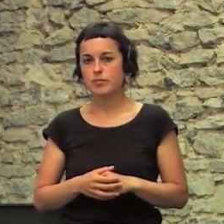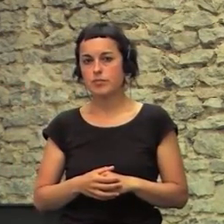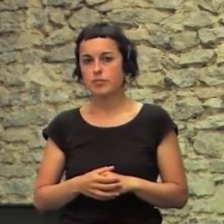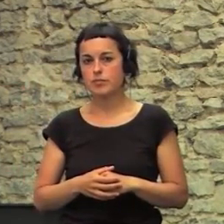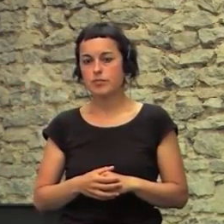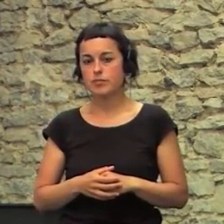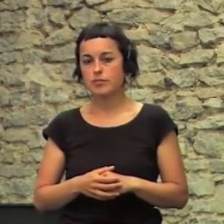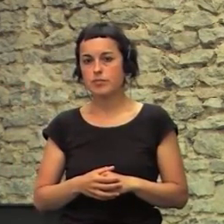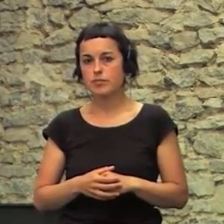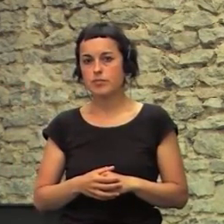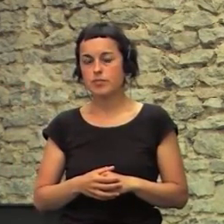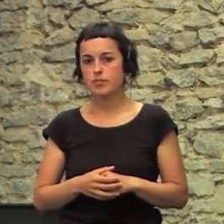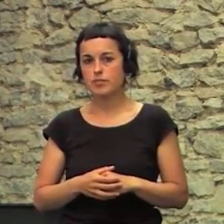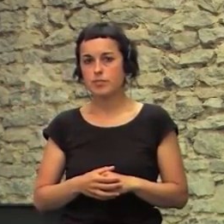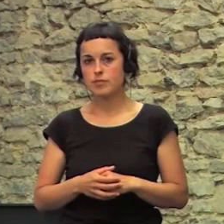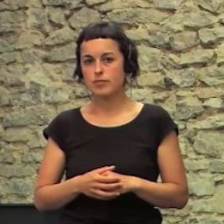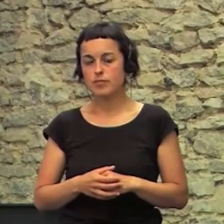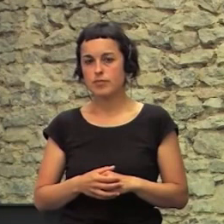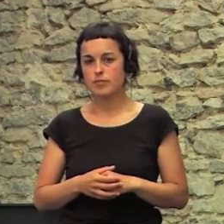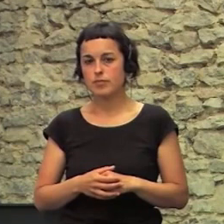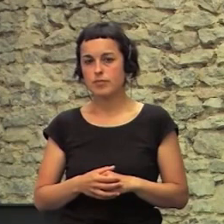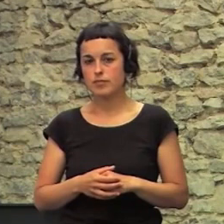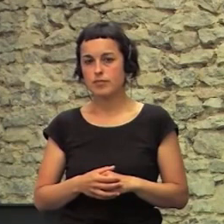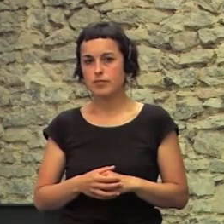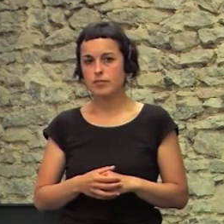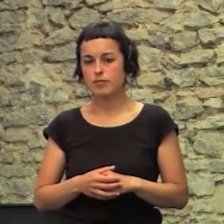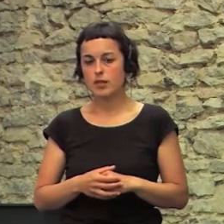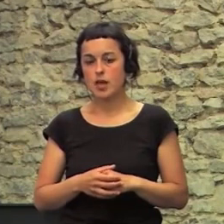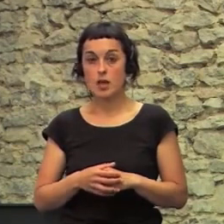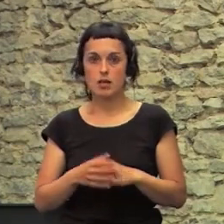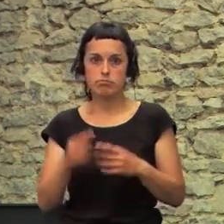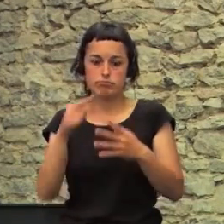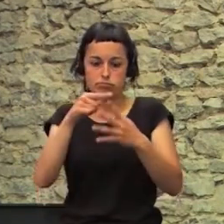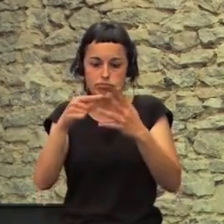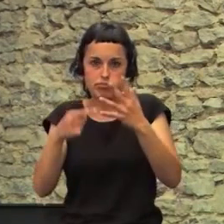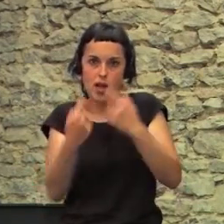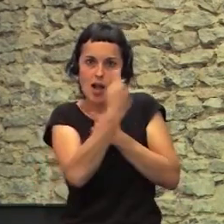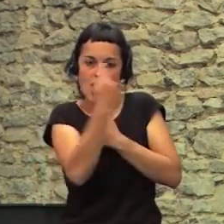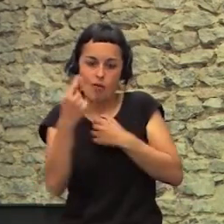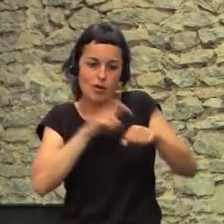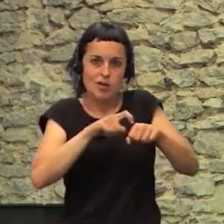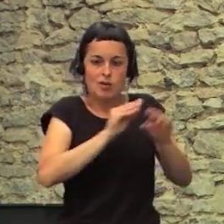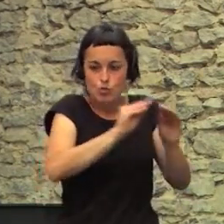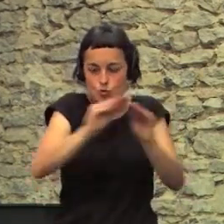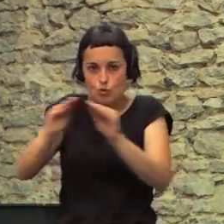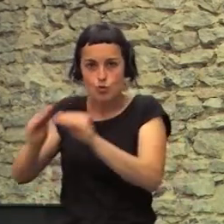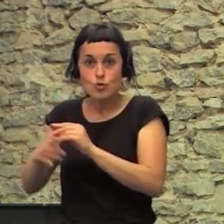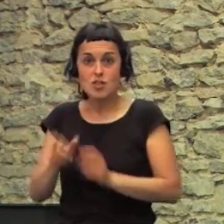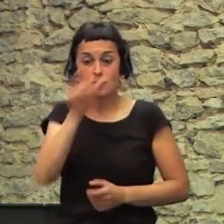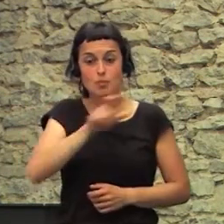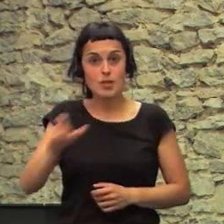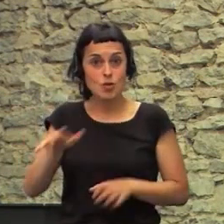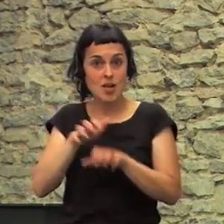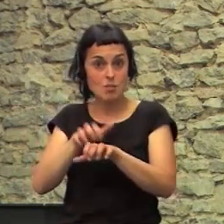de las variaciones con todas sus variantes, ¿no? Entonces, así se identifican muchas de esas personas